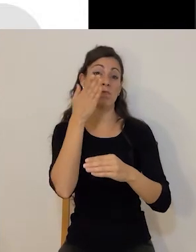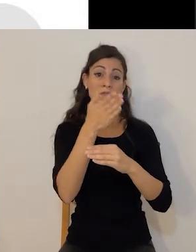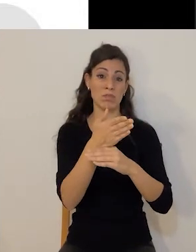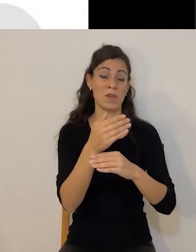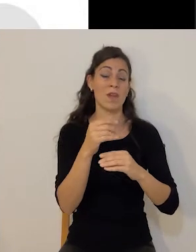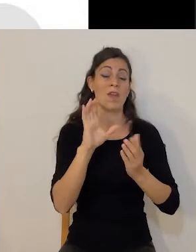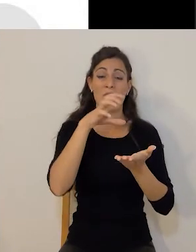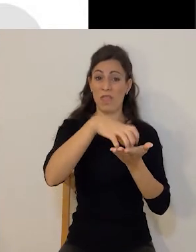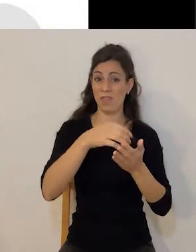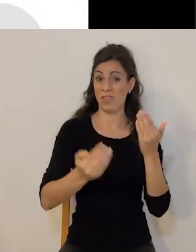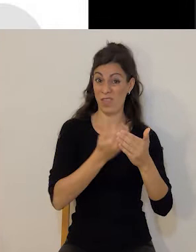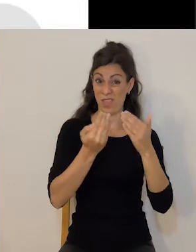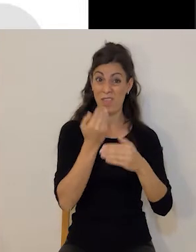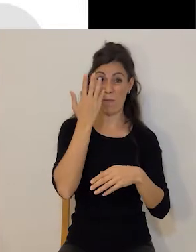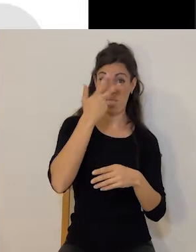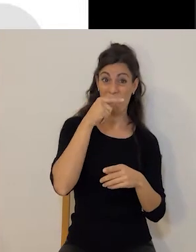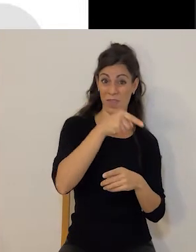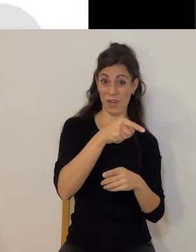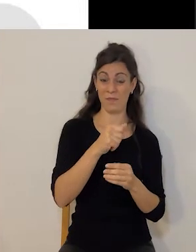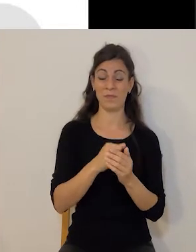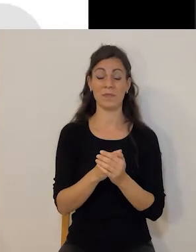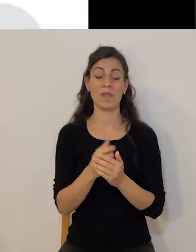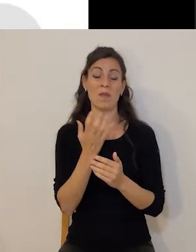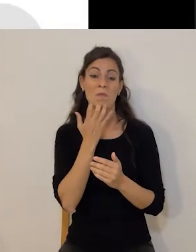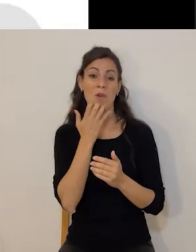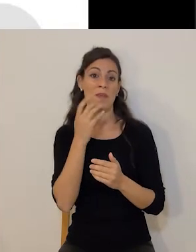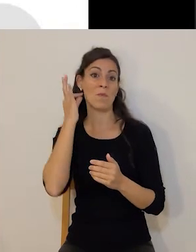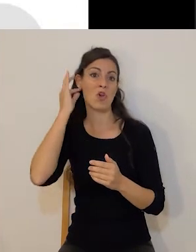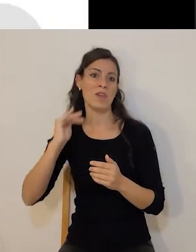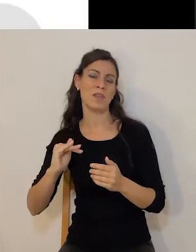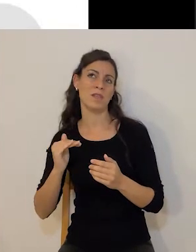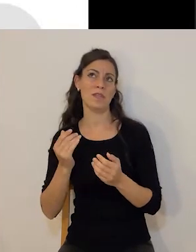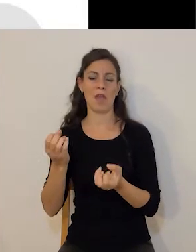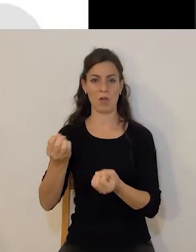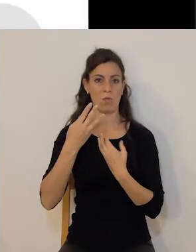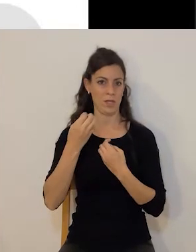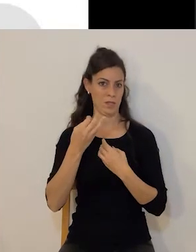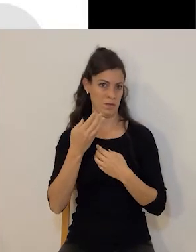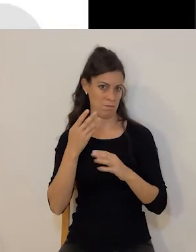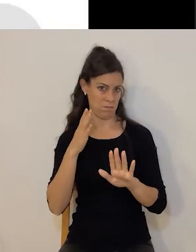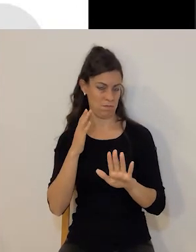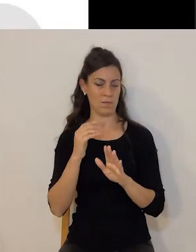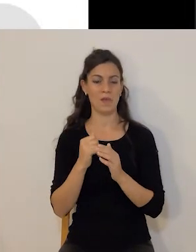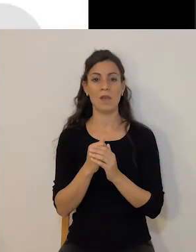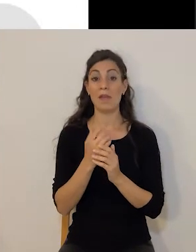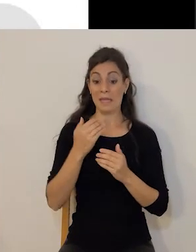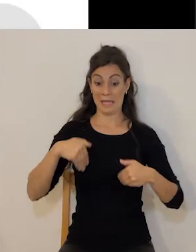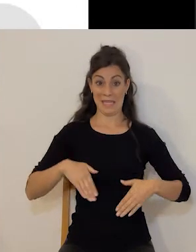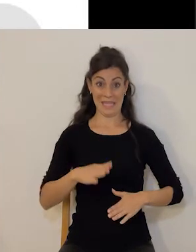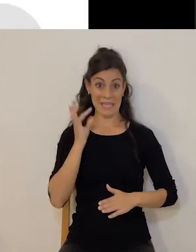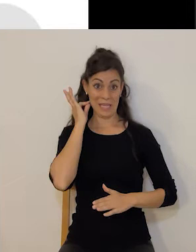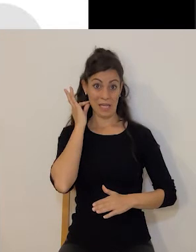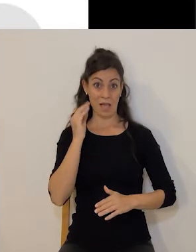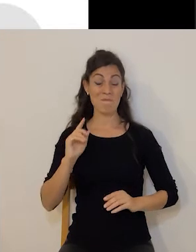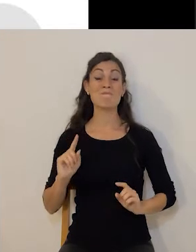día, por ejemplo, una niña nos decía a su madre: mi hija, por primera vez en un año, sale